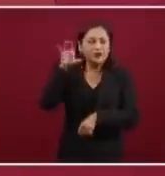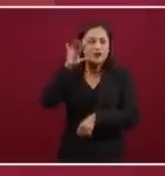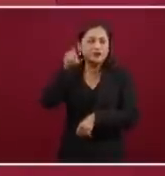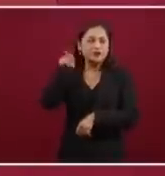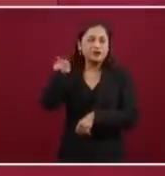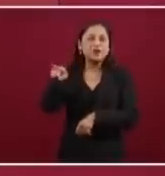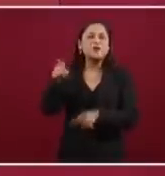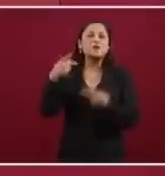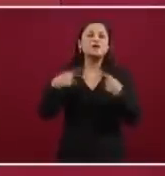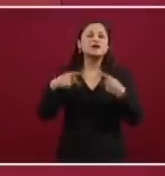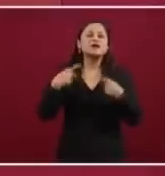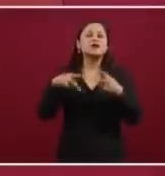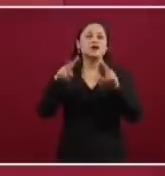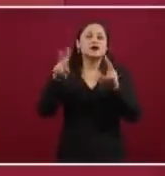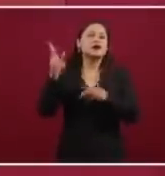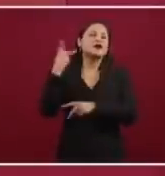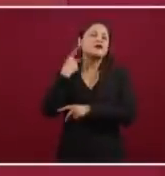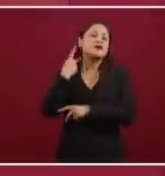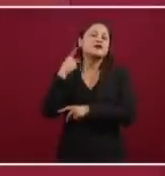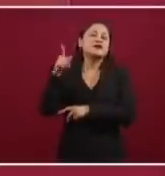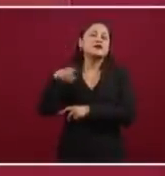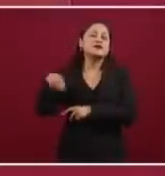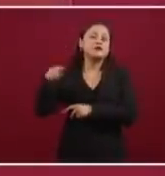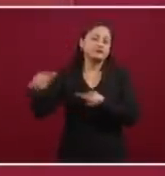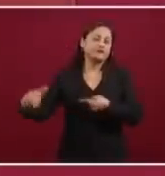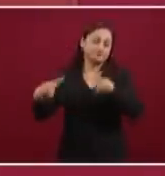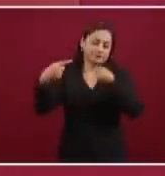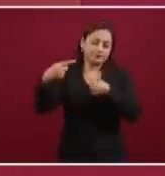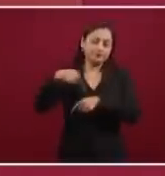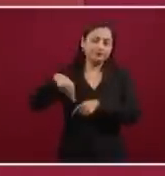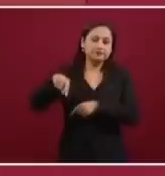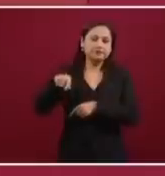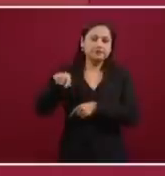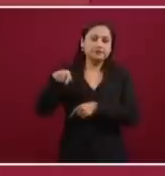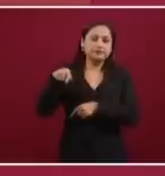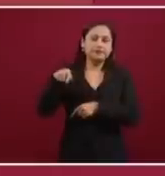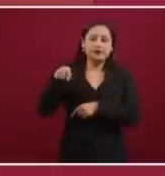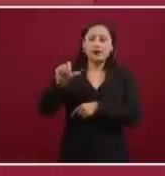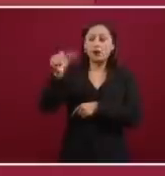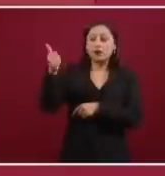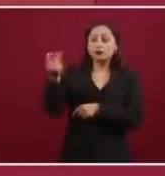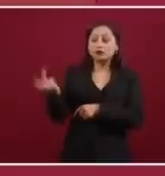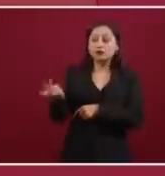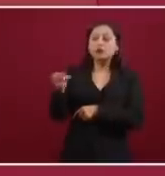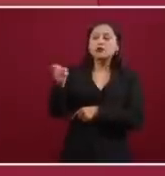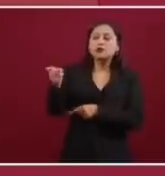opositor diciendo de que, cuando le preguntaron, ¿y usted qué hubiese hecho?